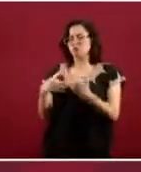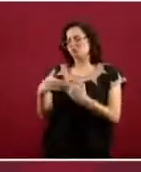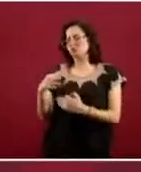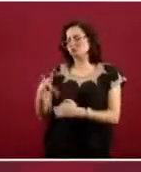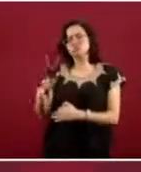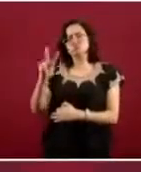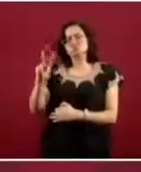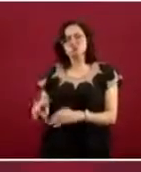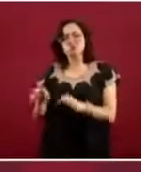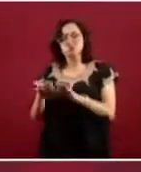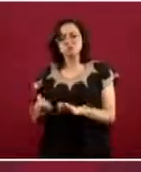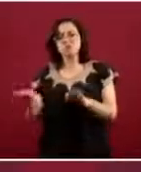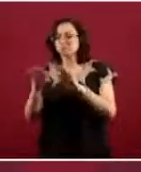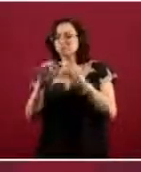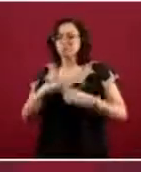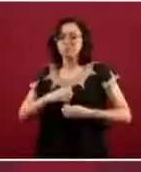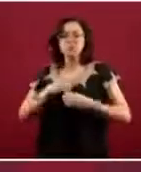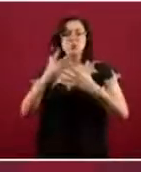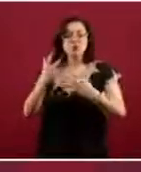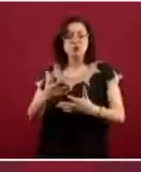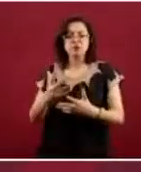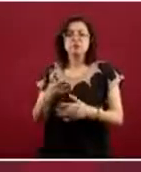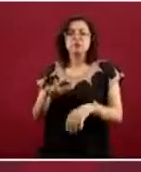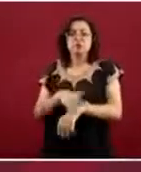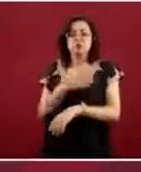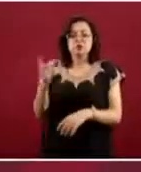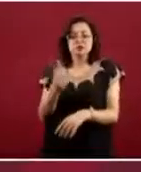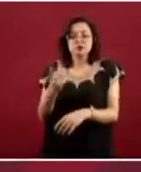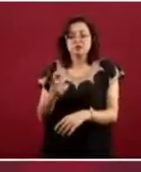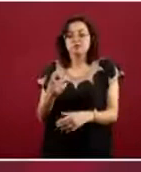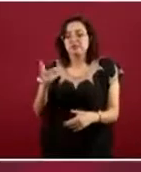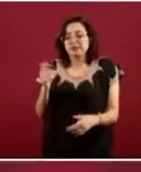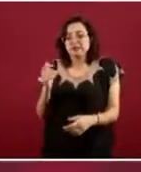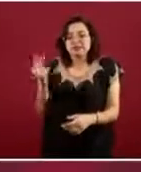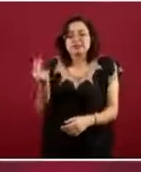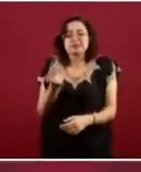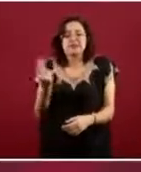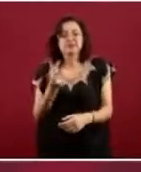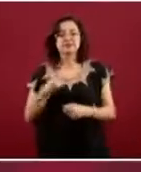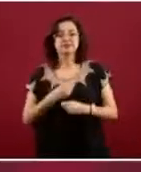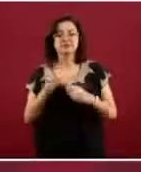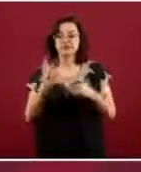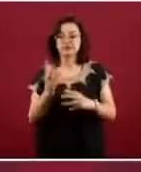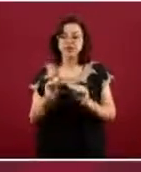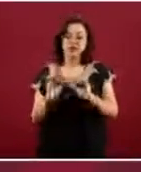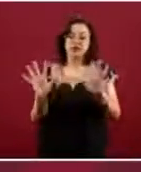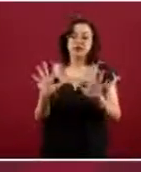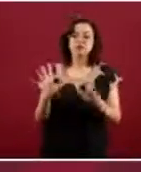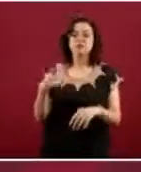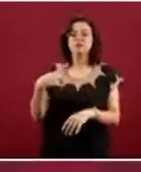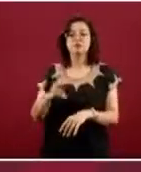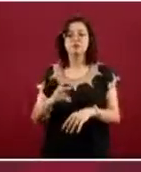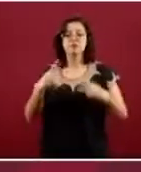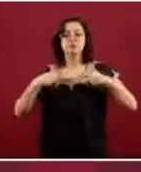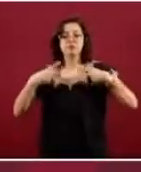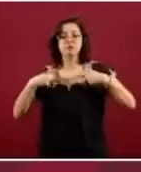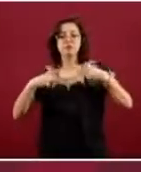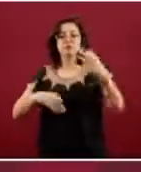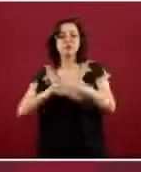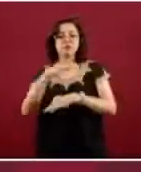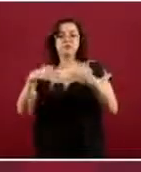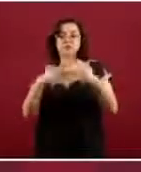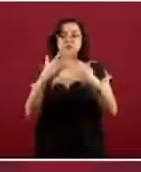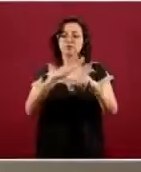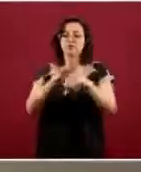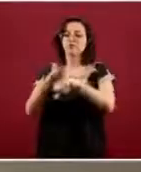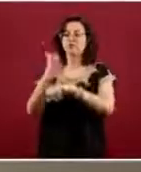importantes y que quien quiere expresarlas es porque identifica la necesidad de expresarlas y hay que respetarlo. Pero llamamos a todas las personas, no conozco